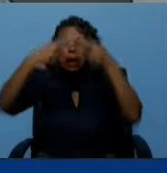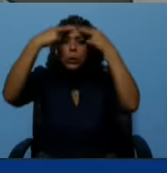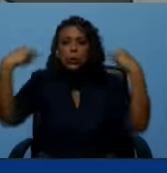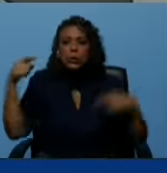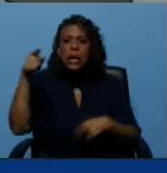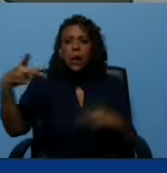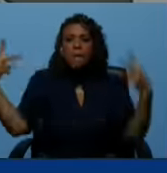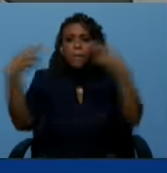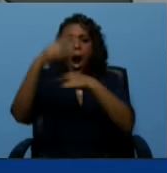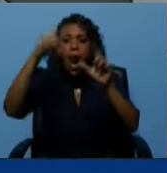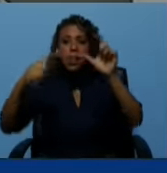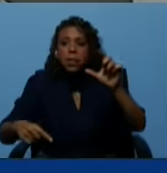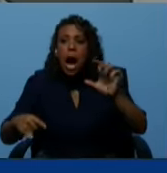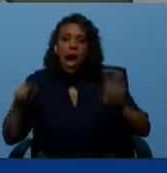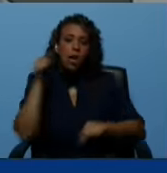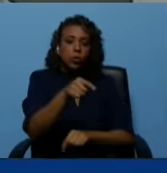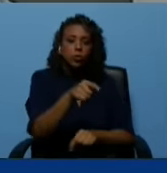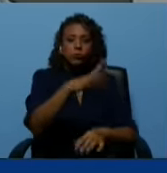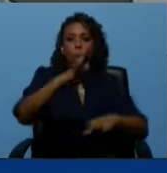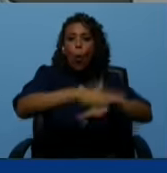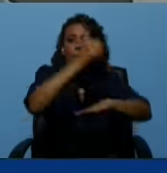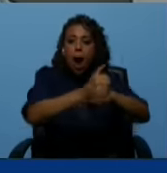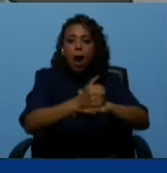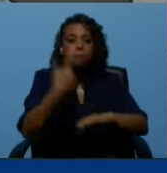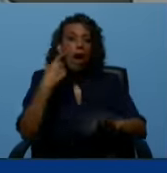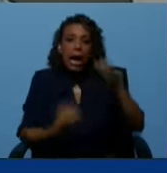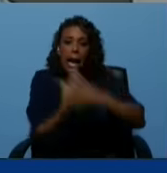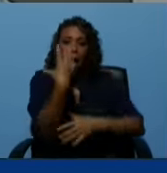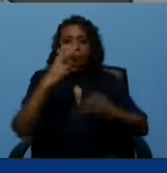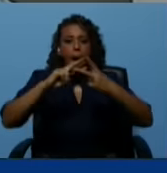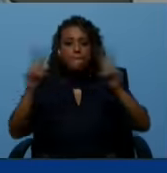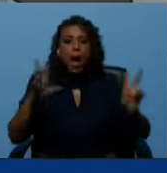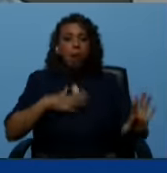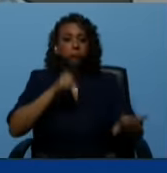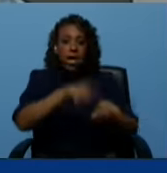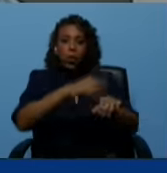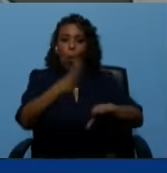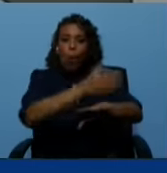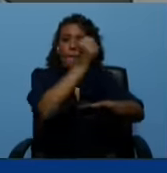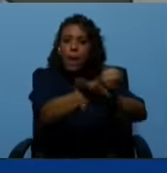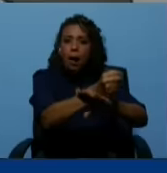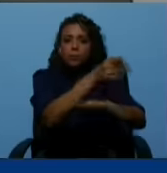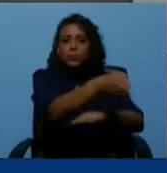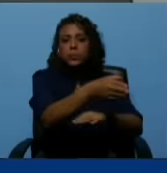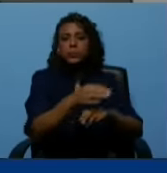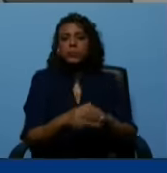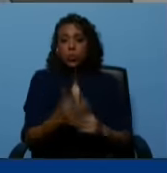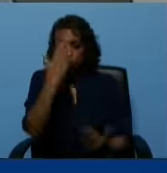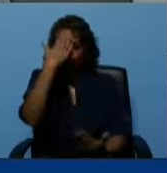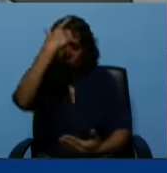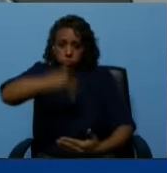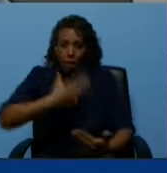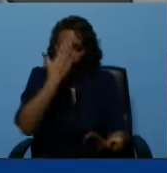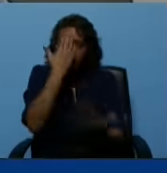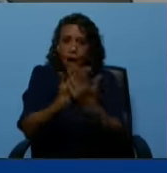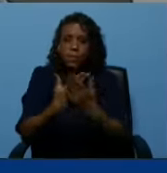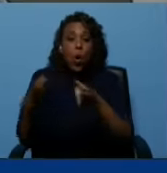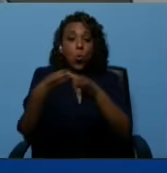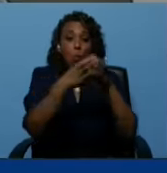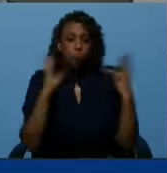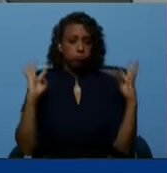para consolidar la paz por el camino de la justicia. Aquí estoy, al frente, con el